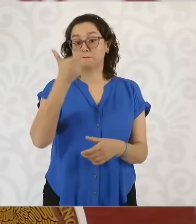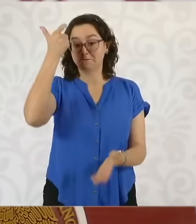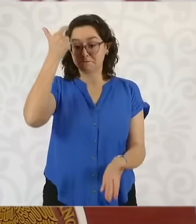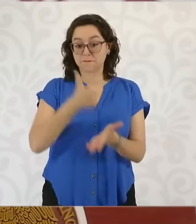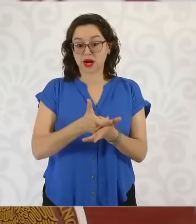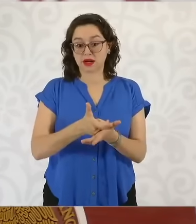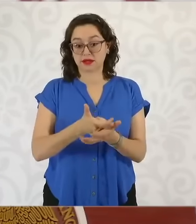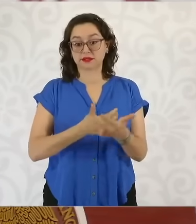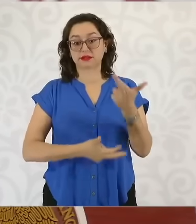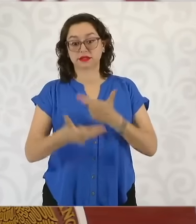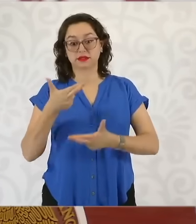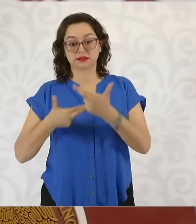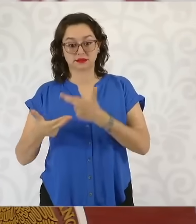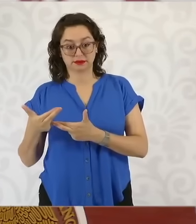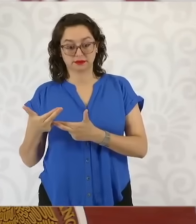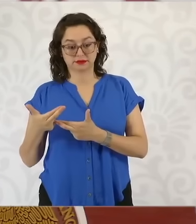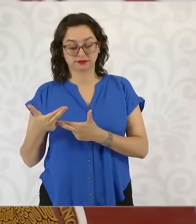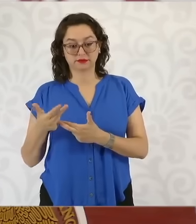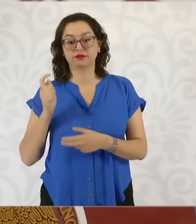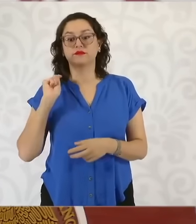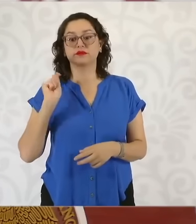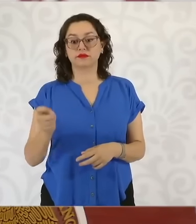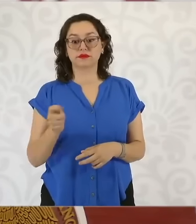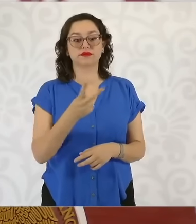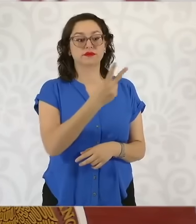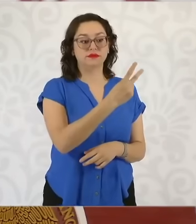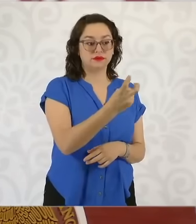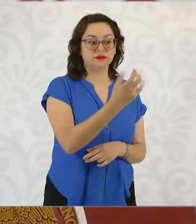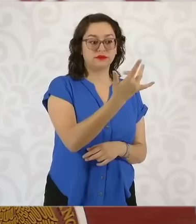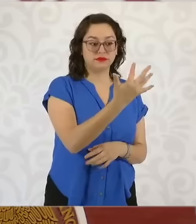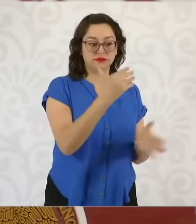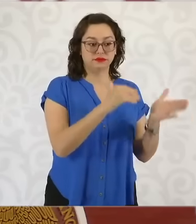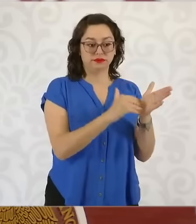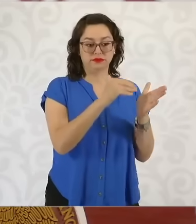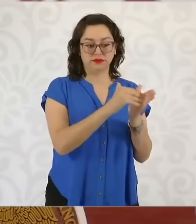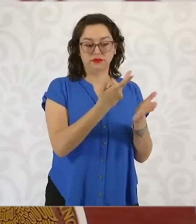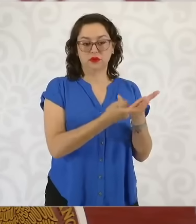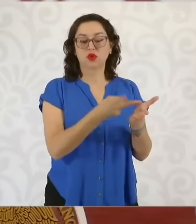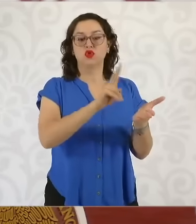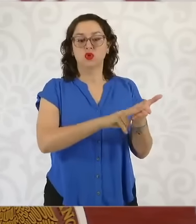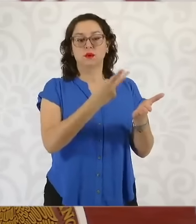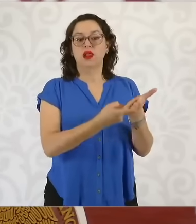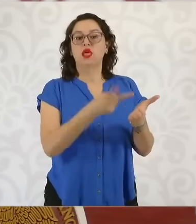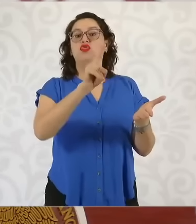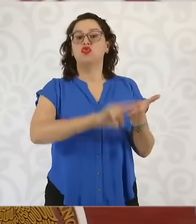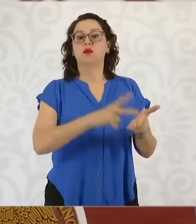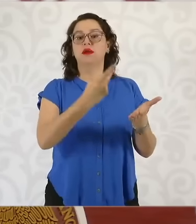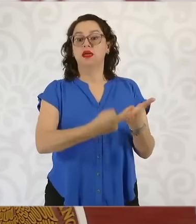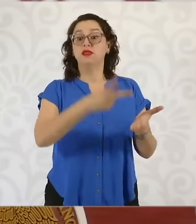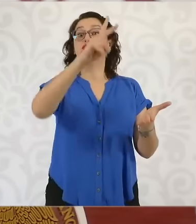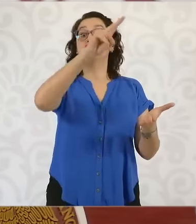refiere a 3 veces los 250 millones de dólares que fueron demandados por García